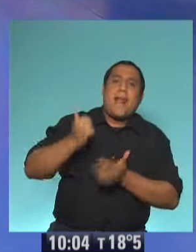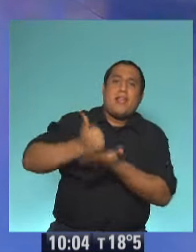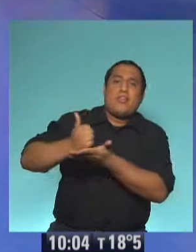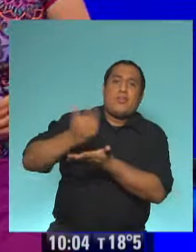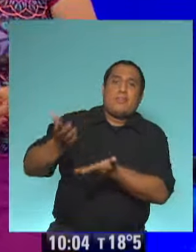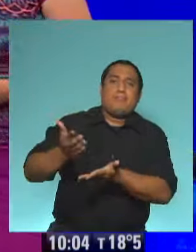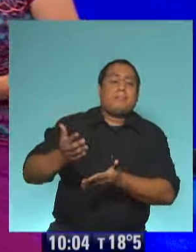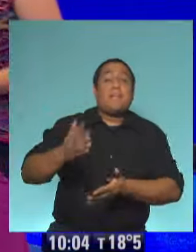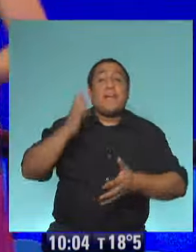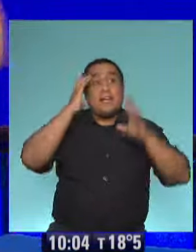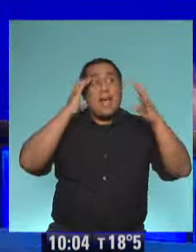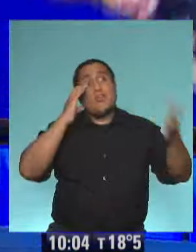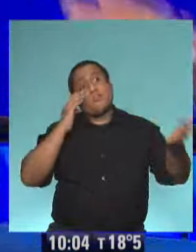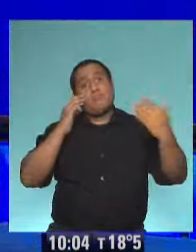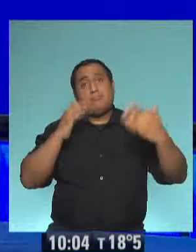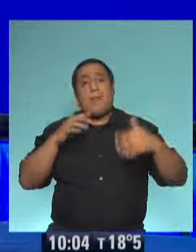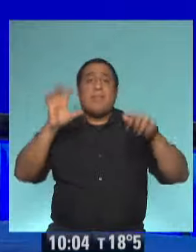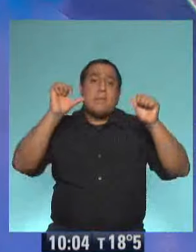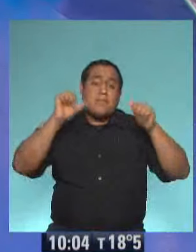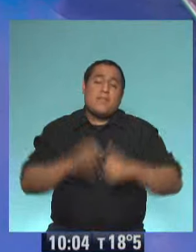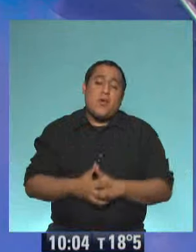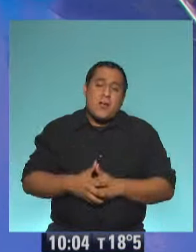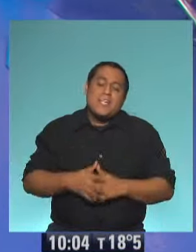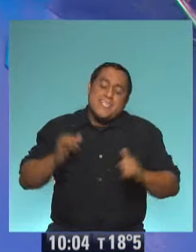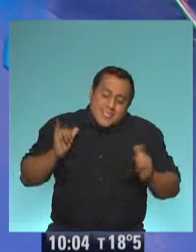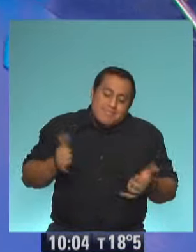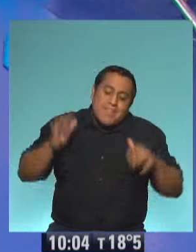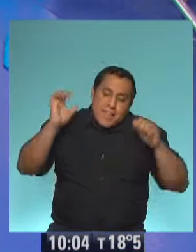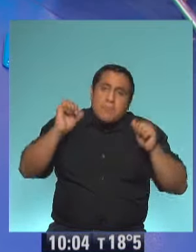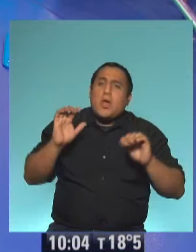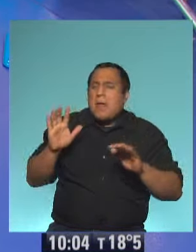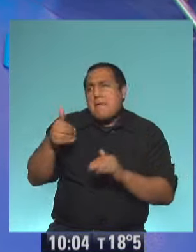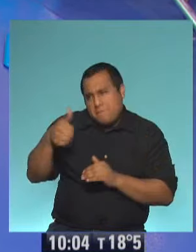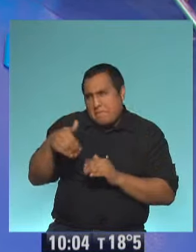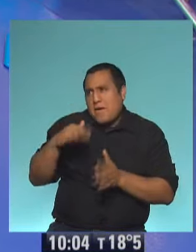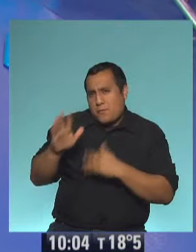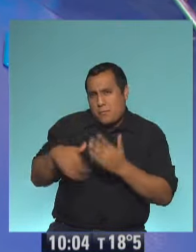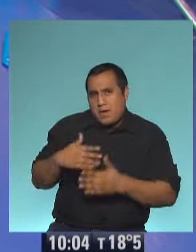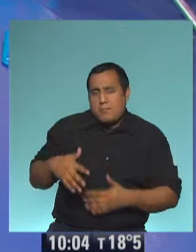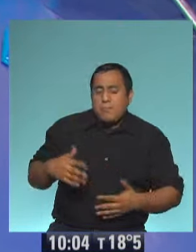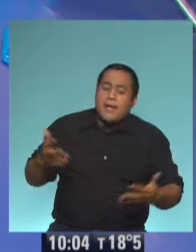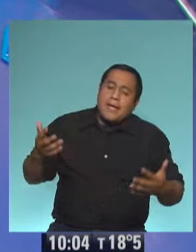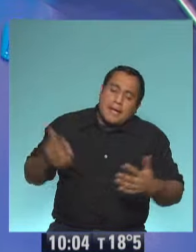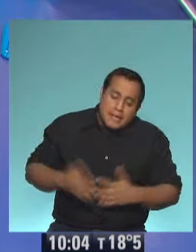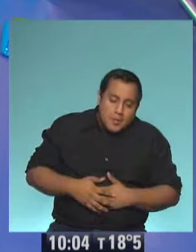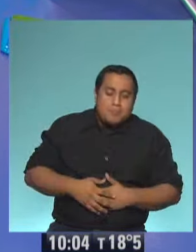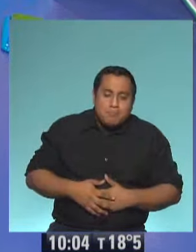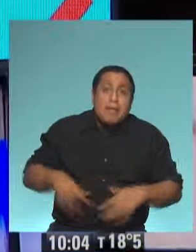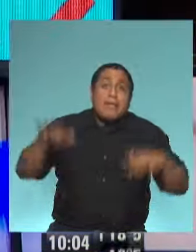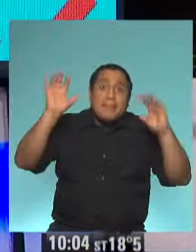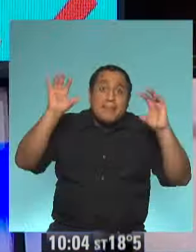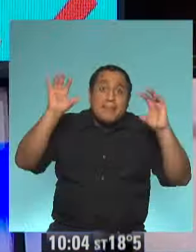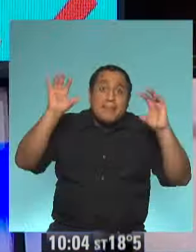Claro. No tenemos que despedir. No importa, ya vamos a jugar, ya tendremos que. Bueno. Bueno, nos despedimos hasta mañana. Que pasen